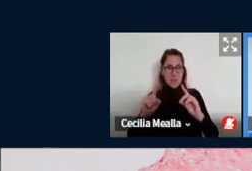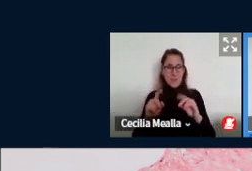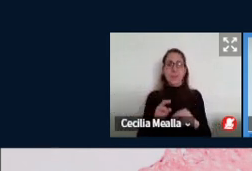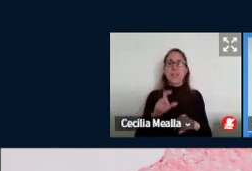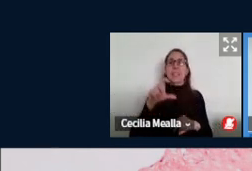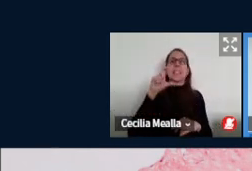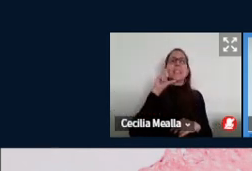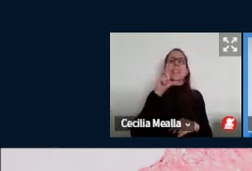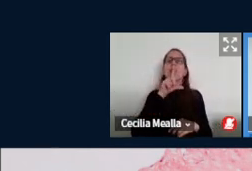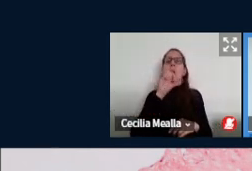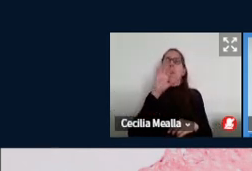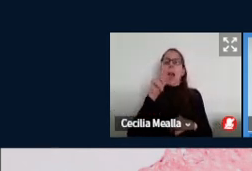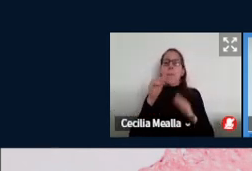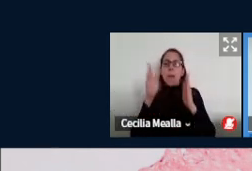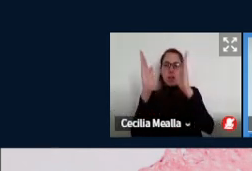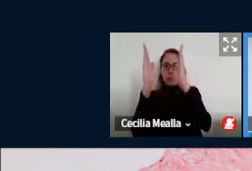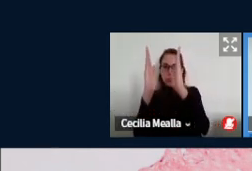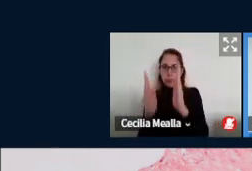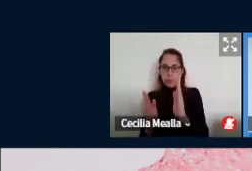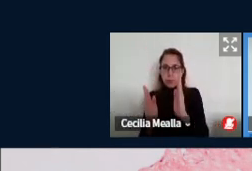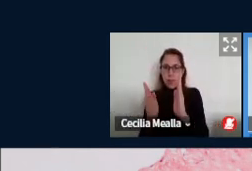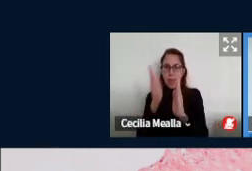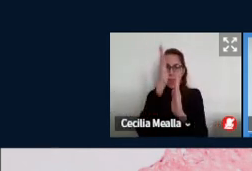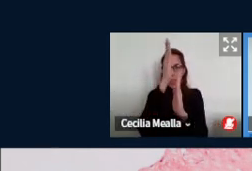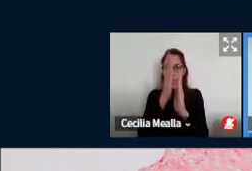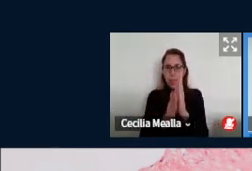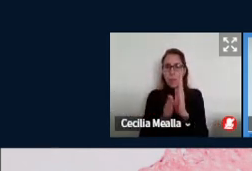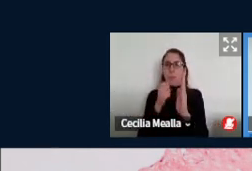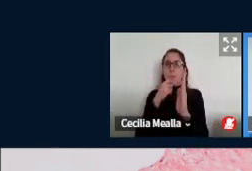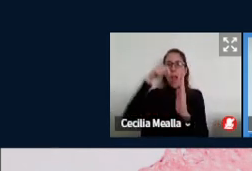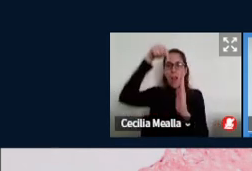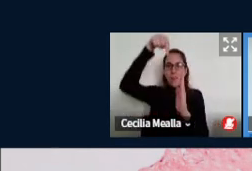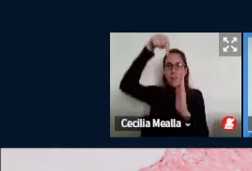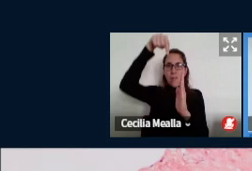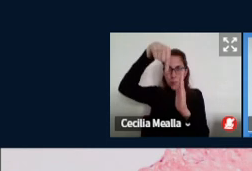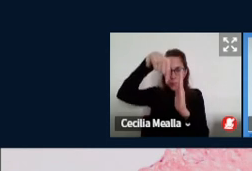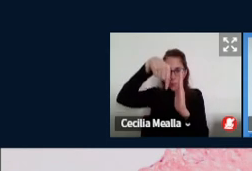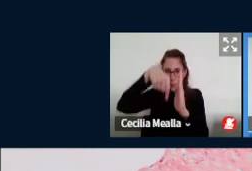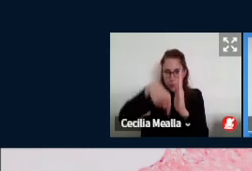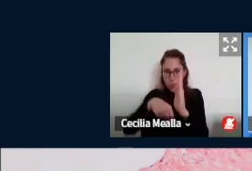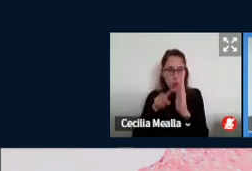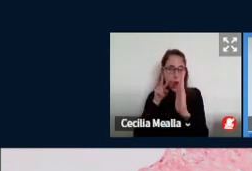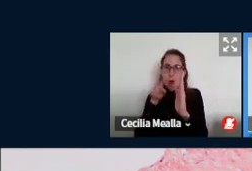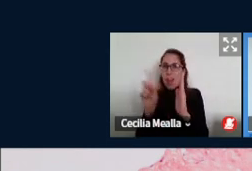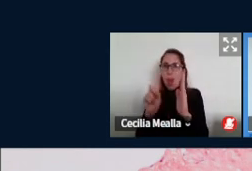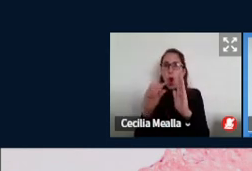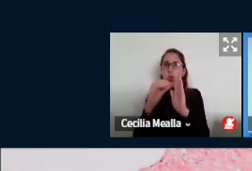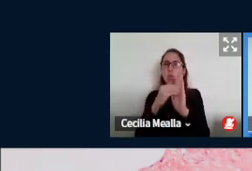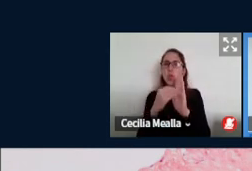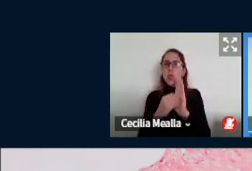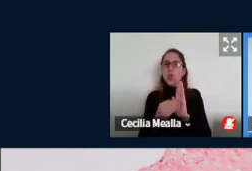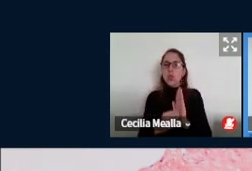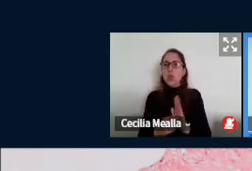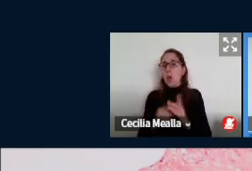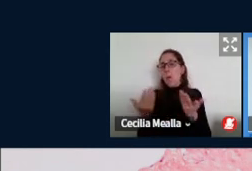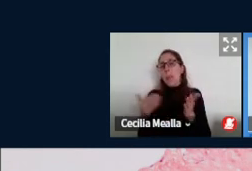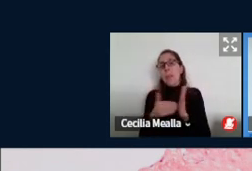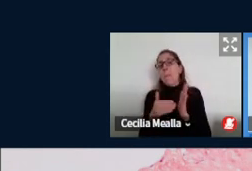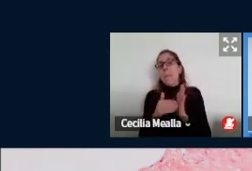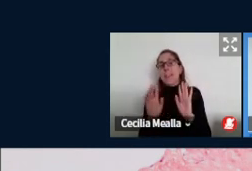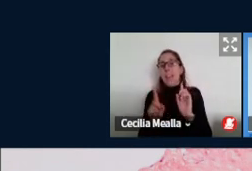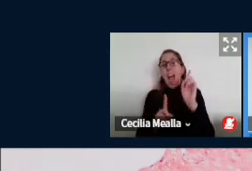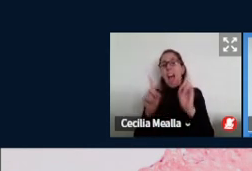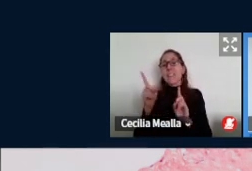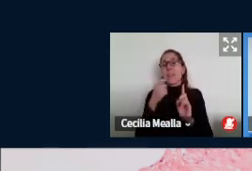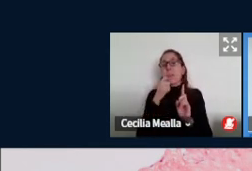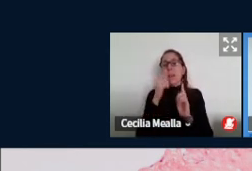citoplasma de otro, pero no le vemos el núcleo. Citoplasma de este no le vemos el núcleo. Entonces, por ahí pasa que tienen estas zonas con mucho